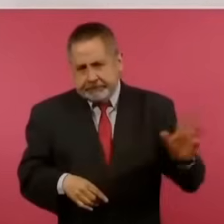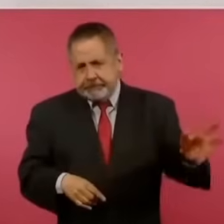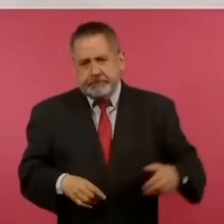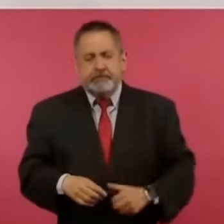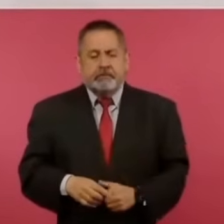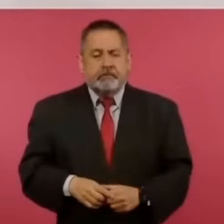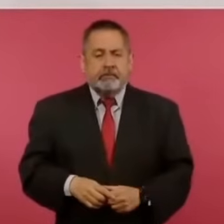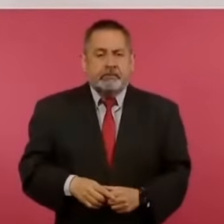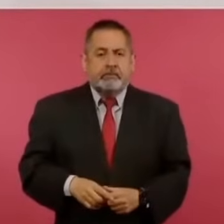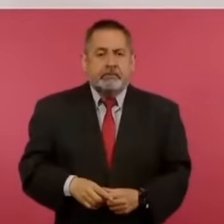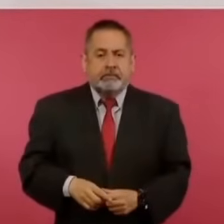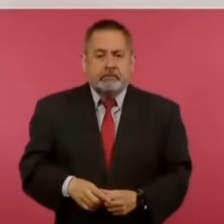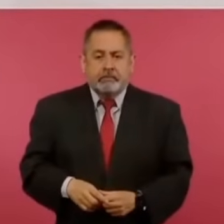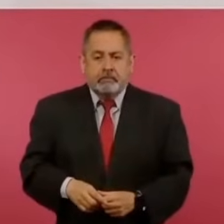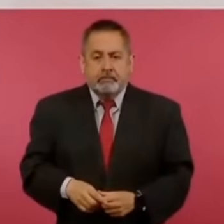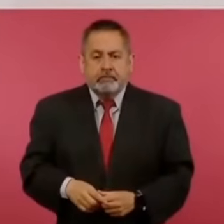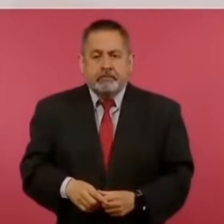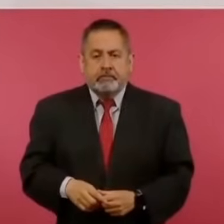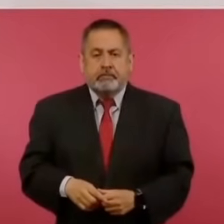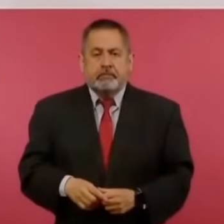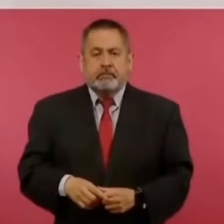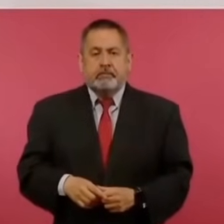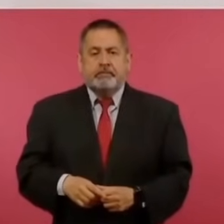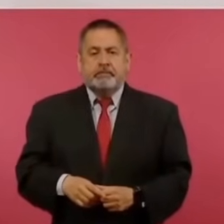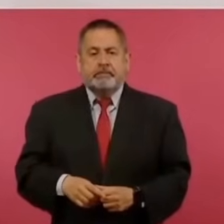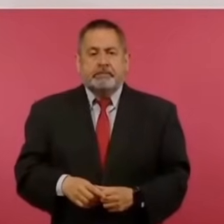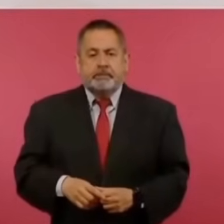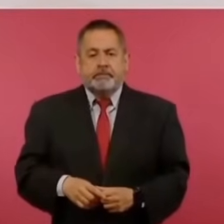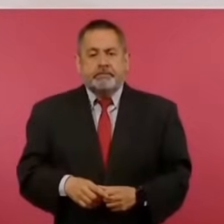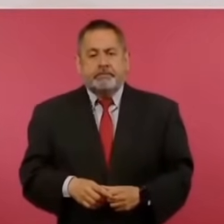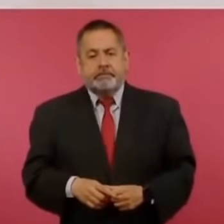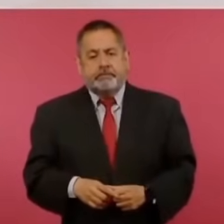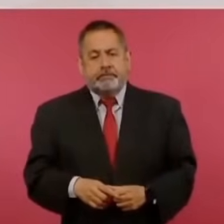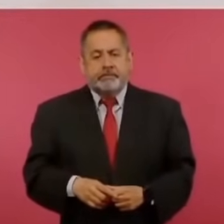no solo de